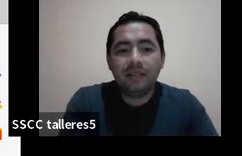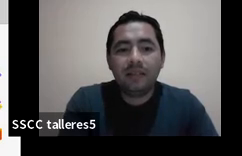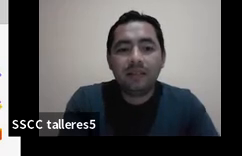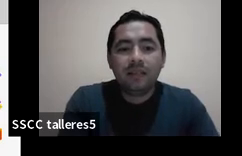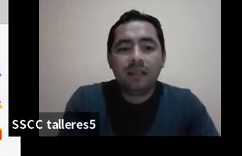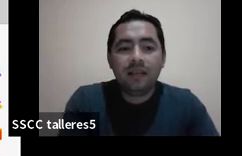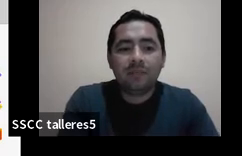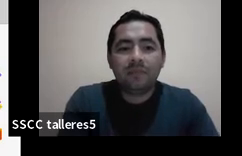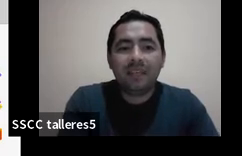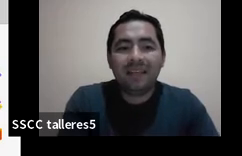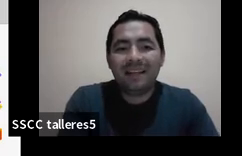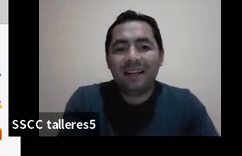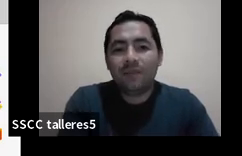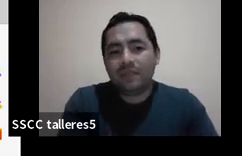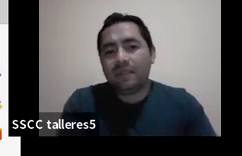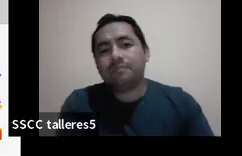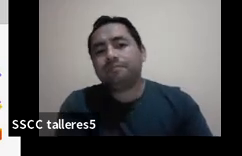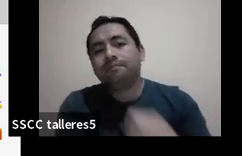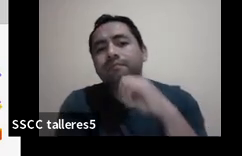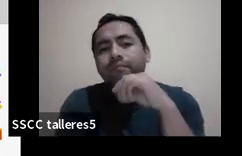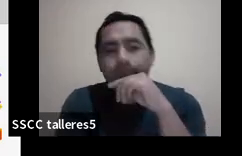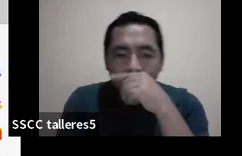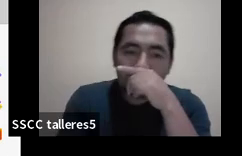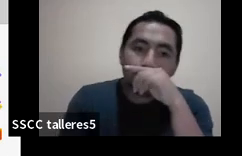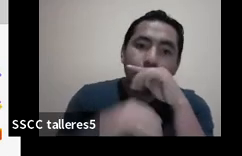señas. Aquí, ¿quién crea la lengua de señas?